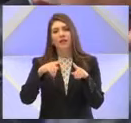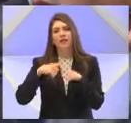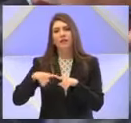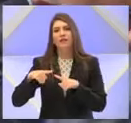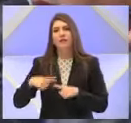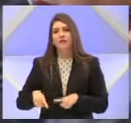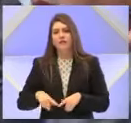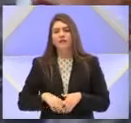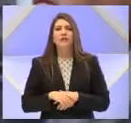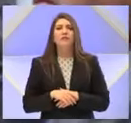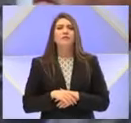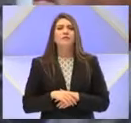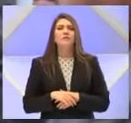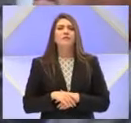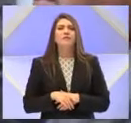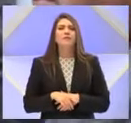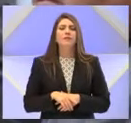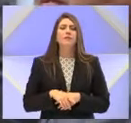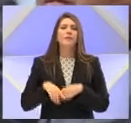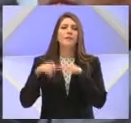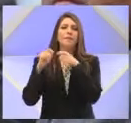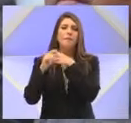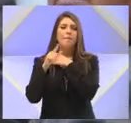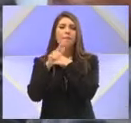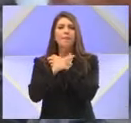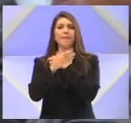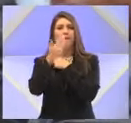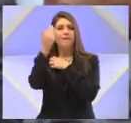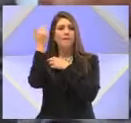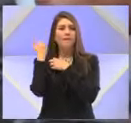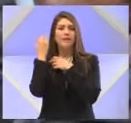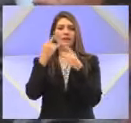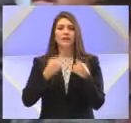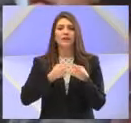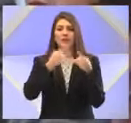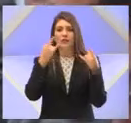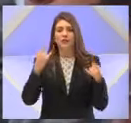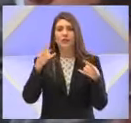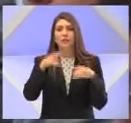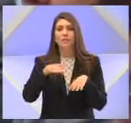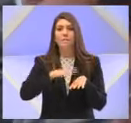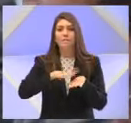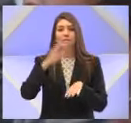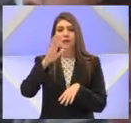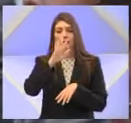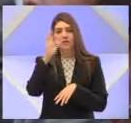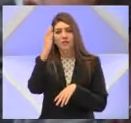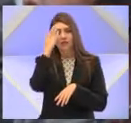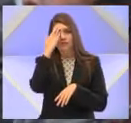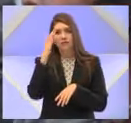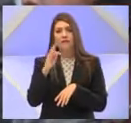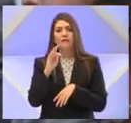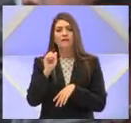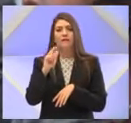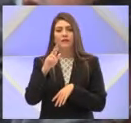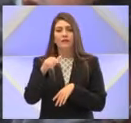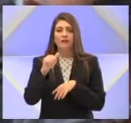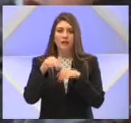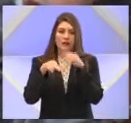la historia uno de los historiadores contemporáneos más reconocidos fernand braudel francés